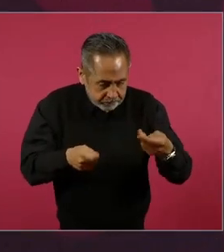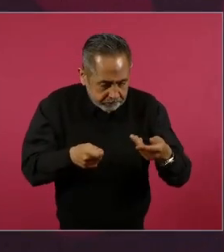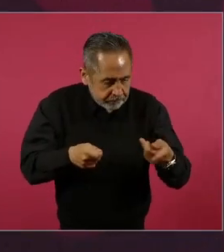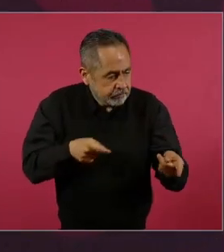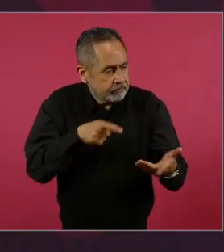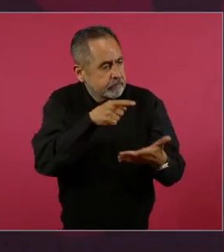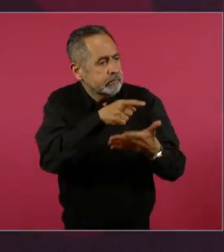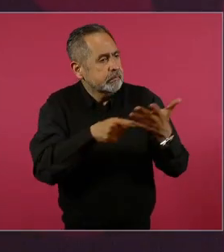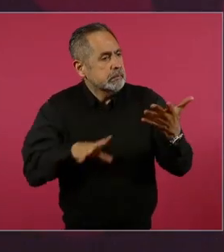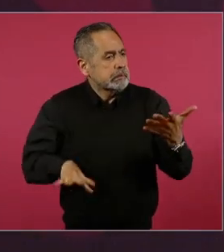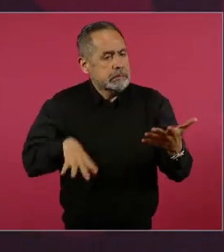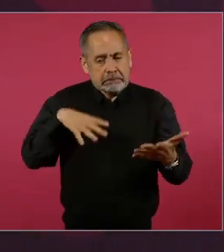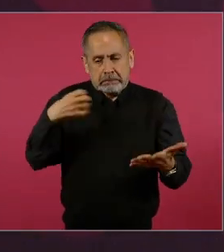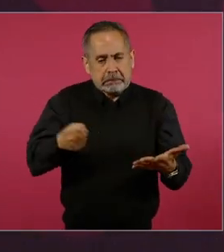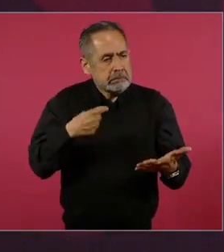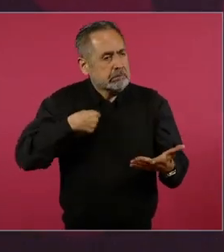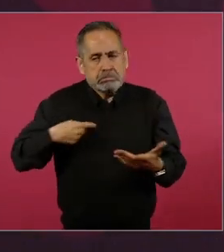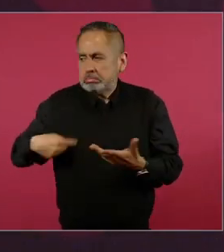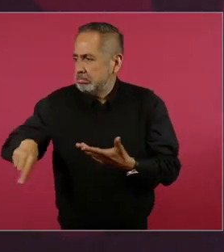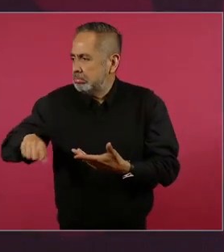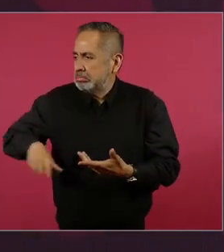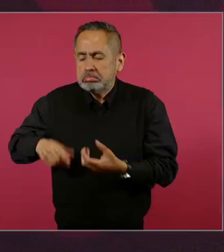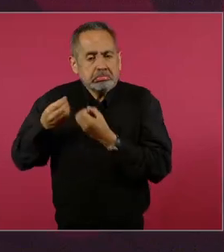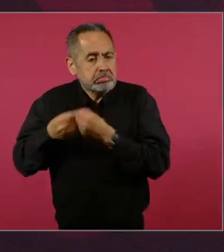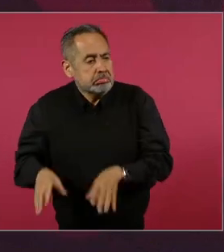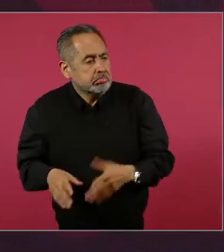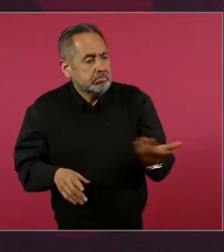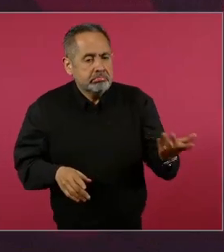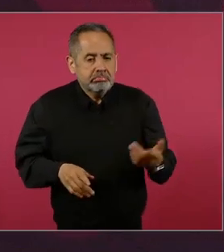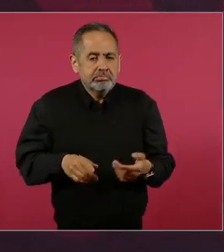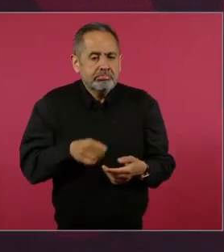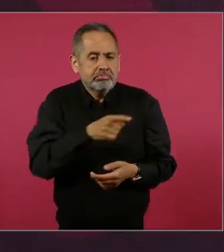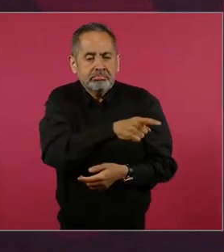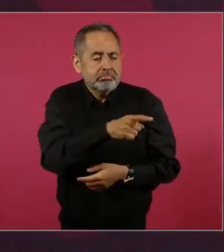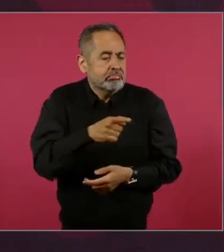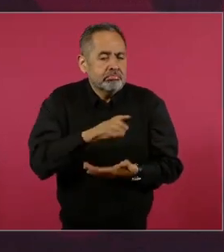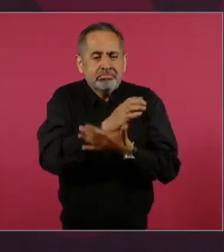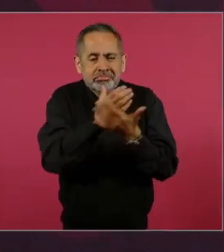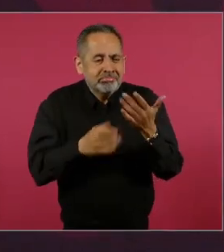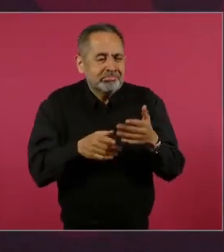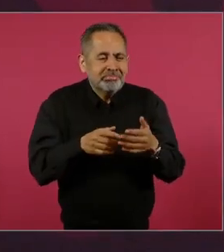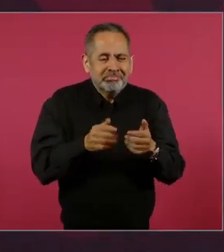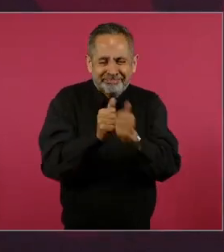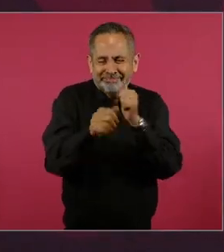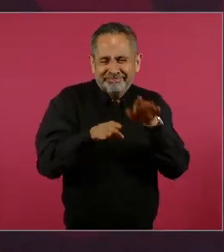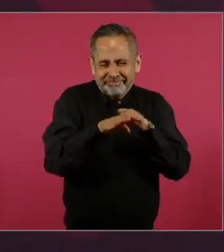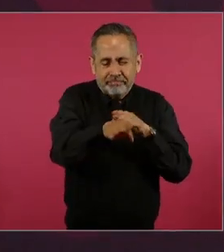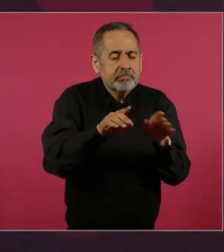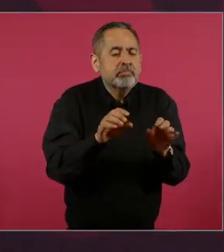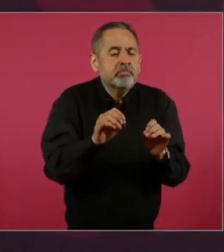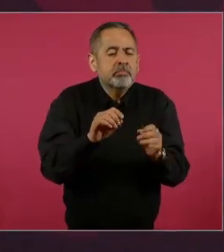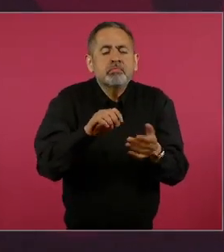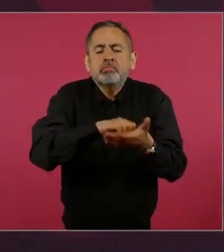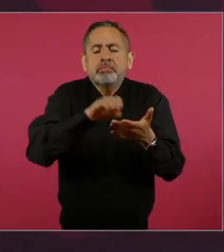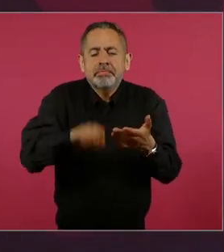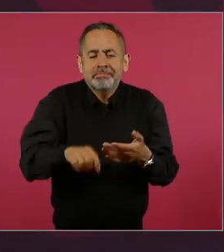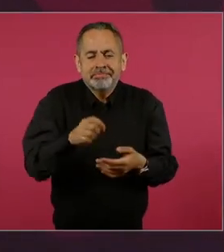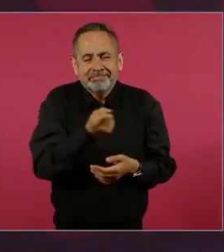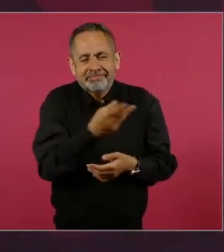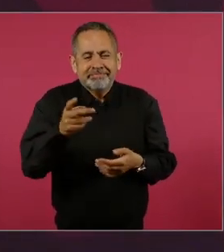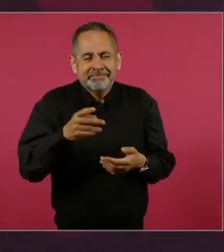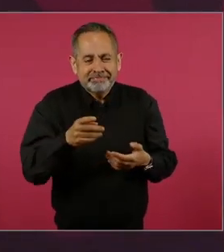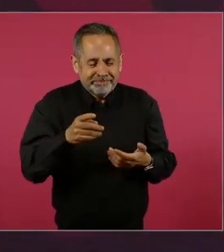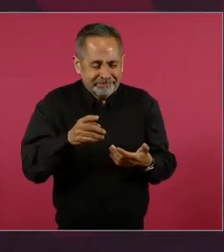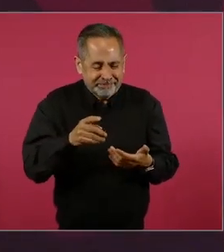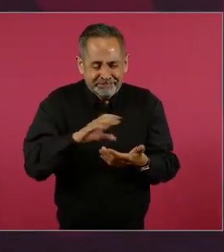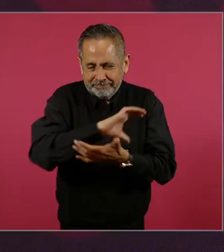leoninos en todo, en mantenimiento de carreteras. Bueno, el contrato o los contratos para